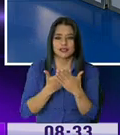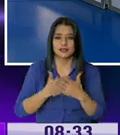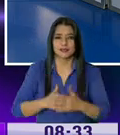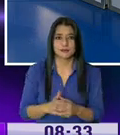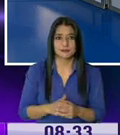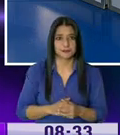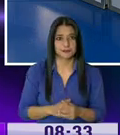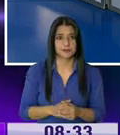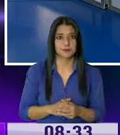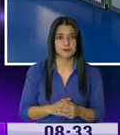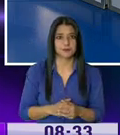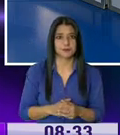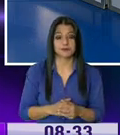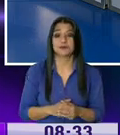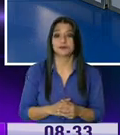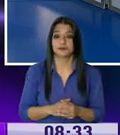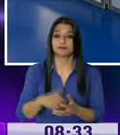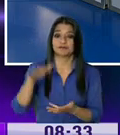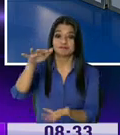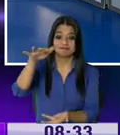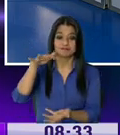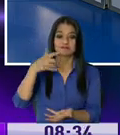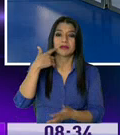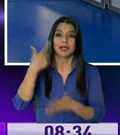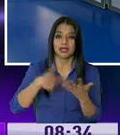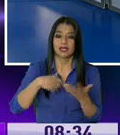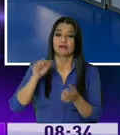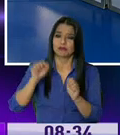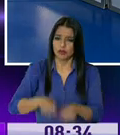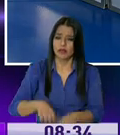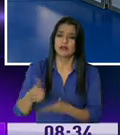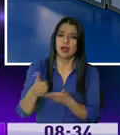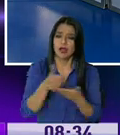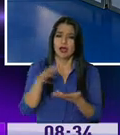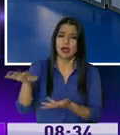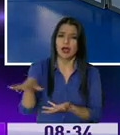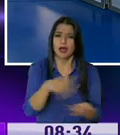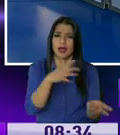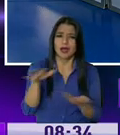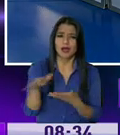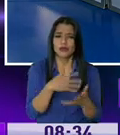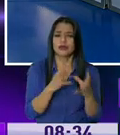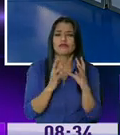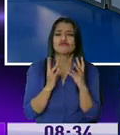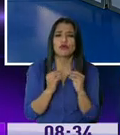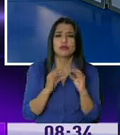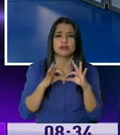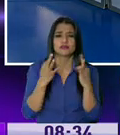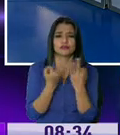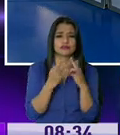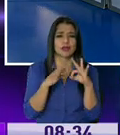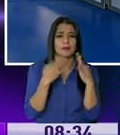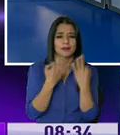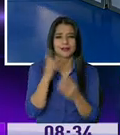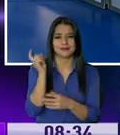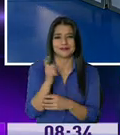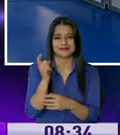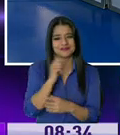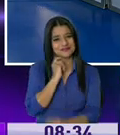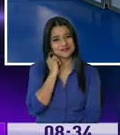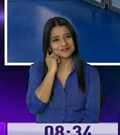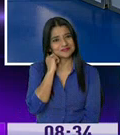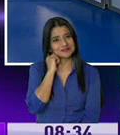porque hacen esta donación para que nosotros podamos llegar a muchas más familias que realmente lo necesitan. Sí,